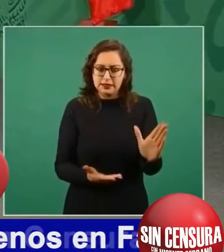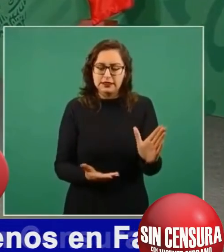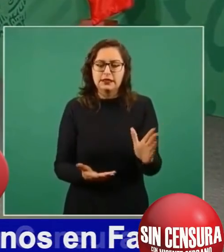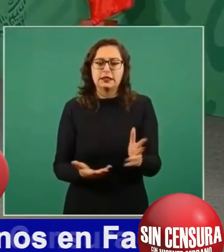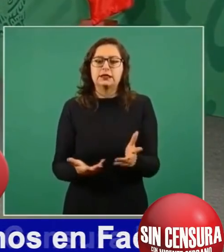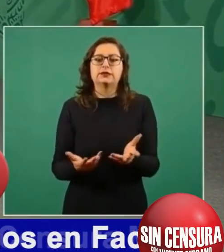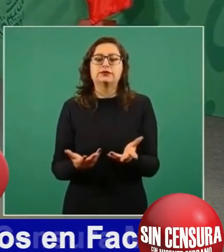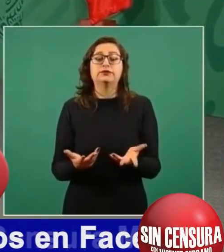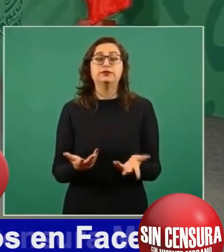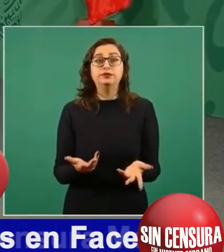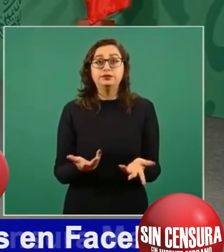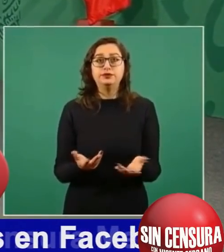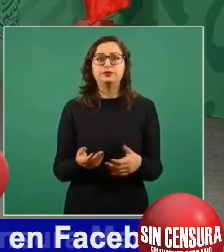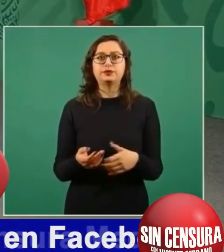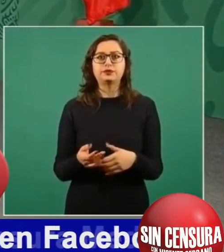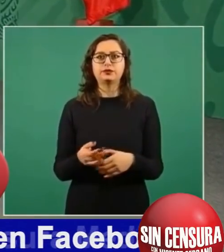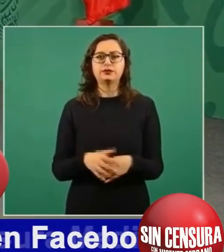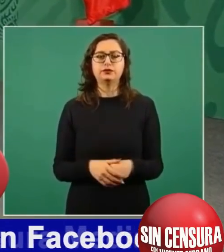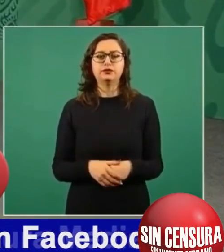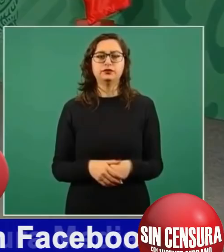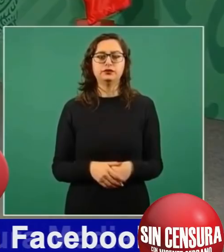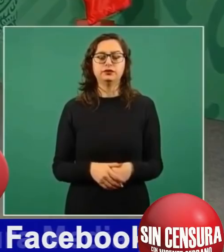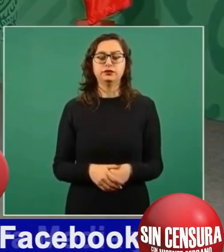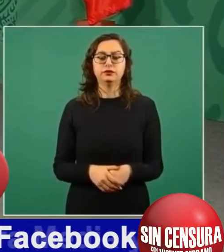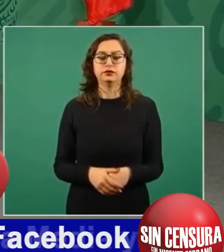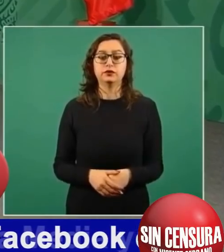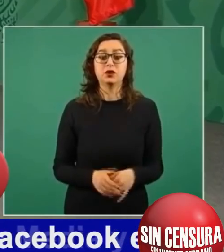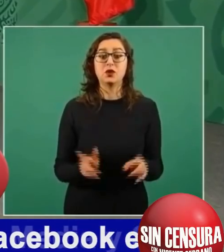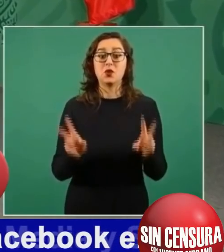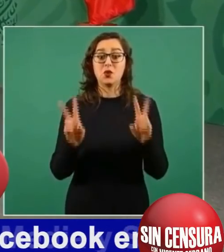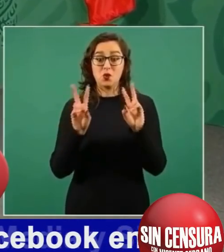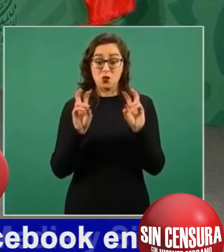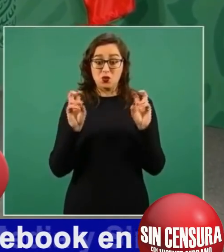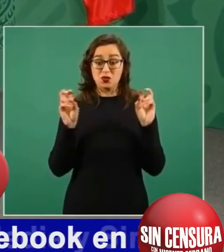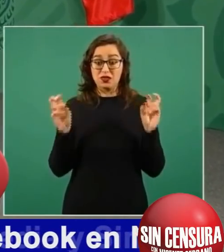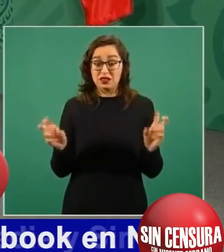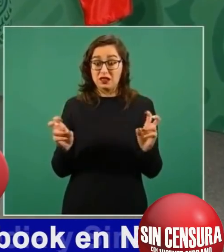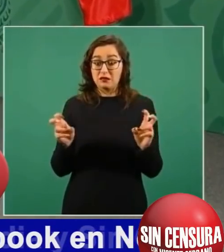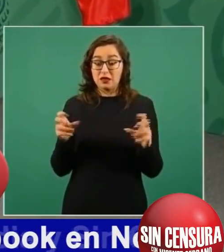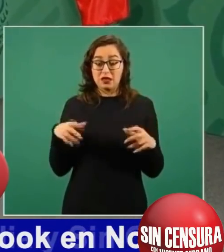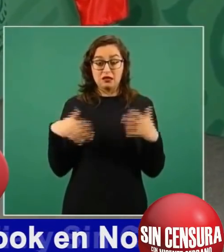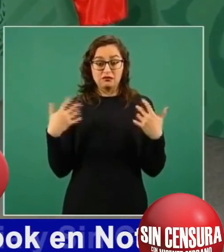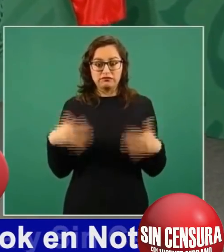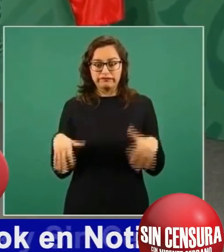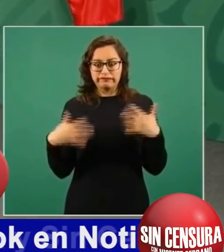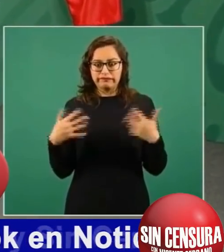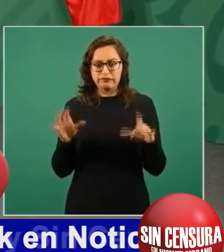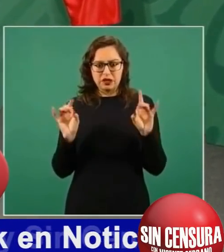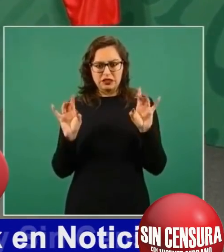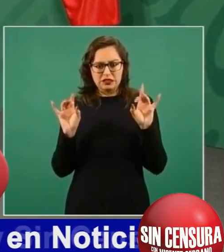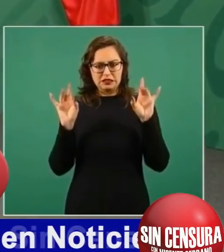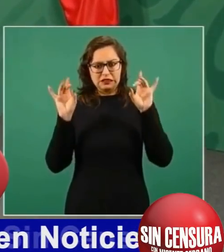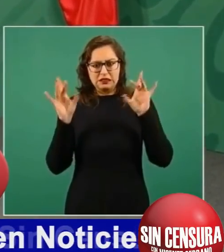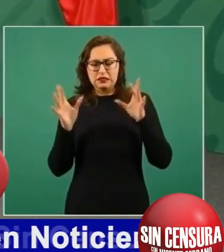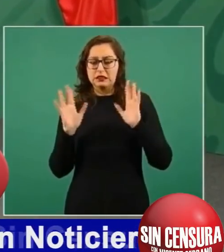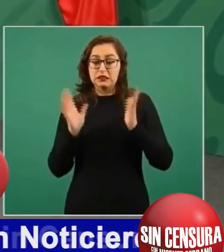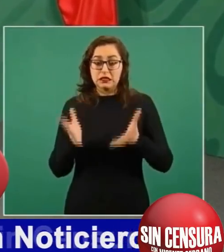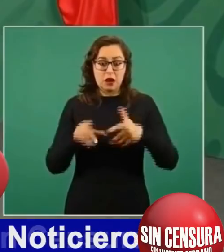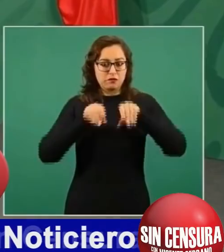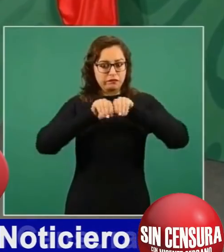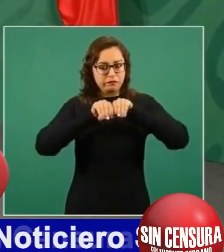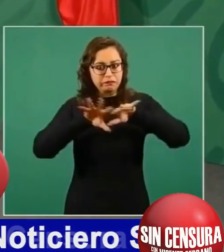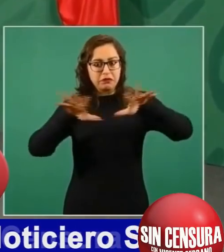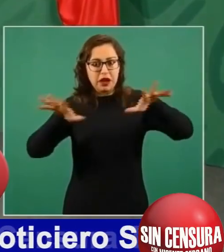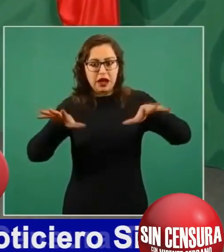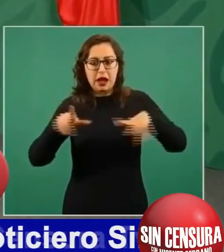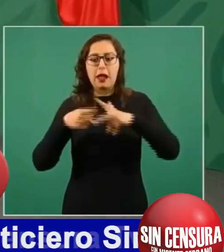cuando un asunto de esta naturaleza se hace público, hay cierta protección,